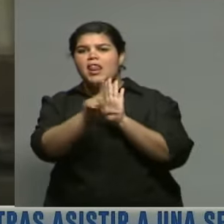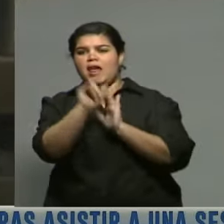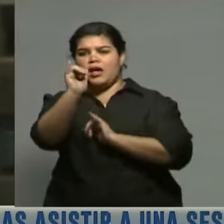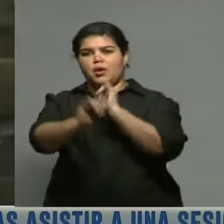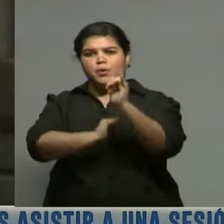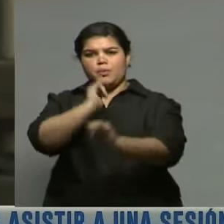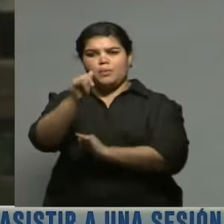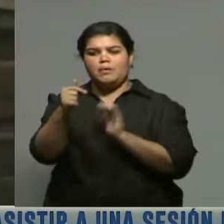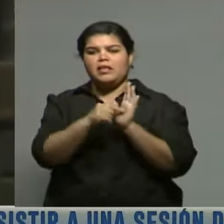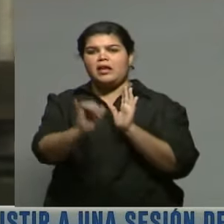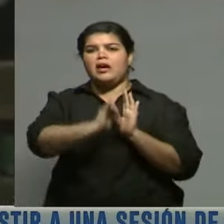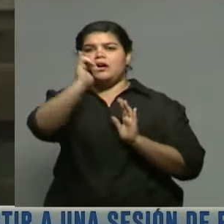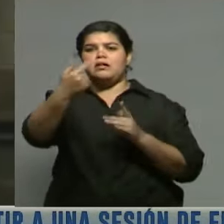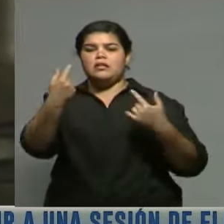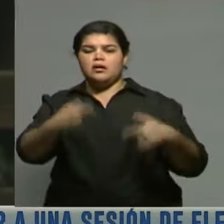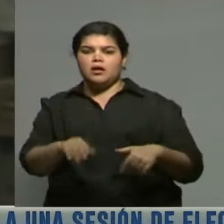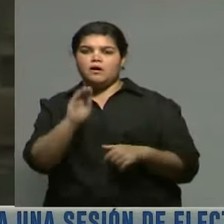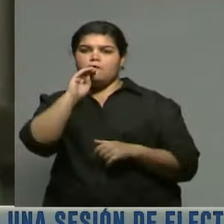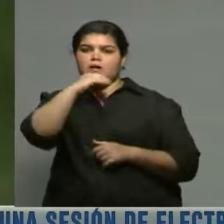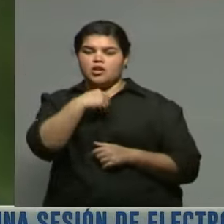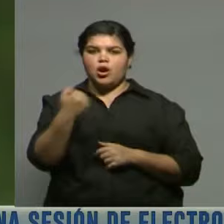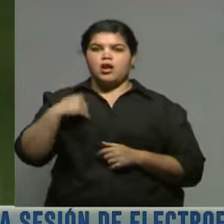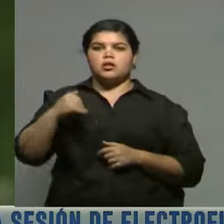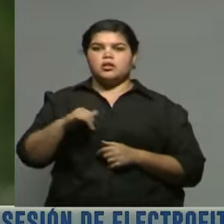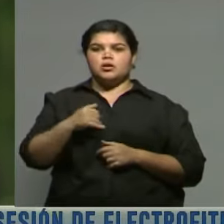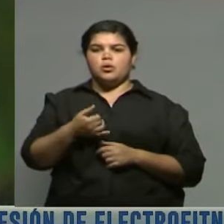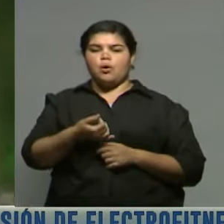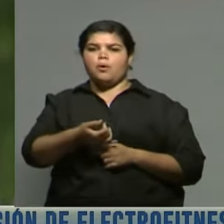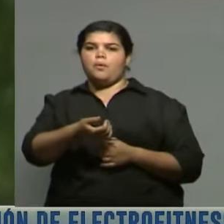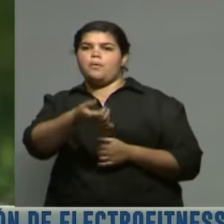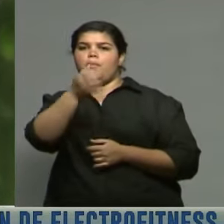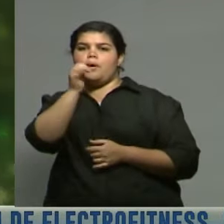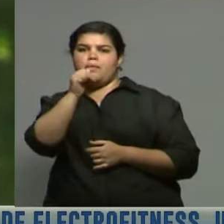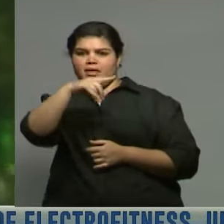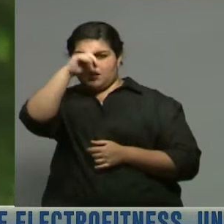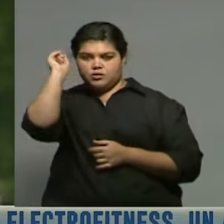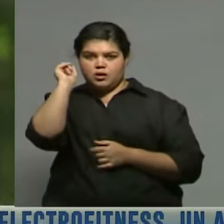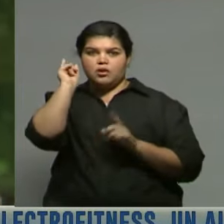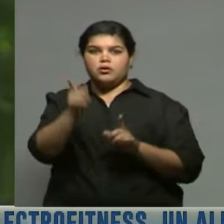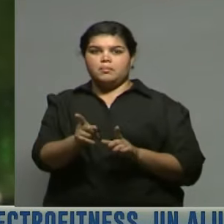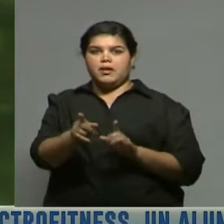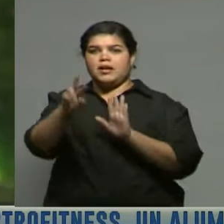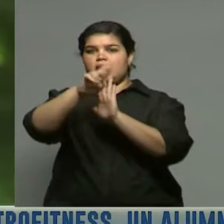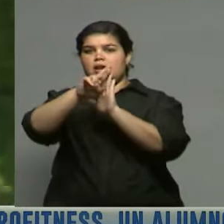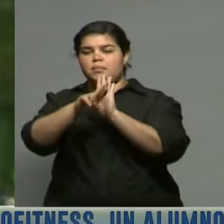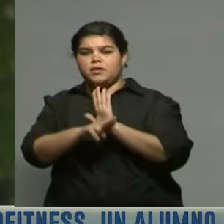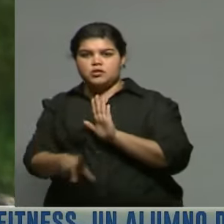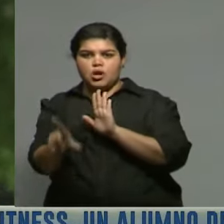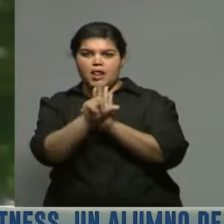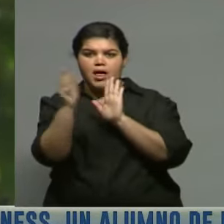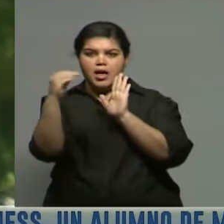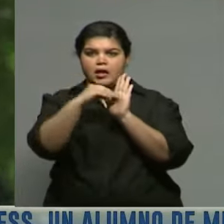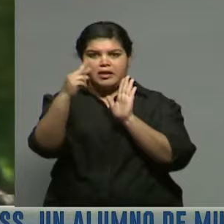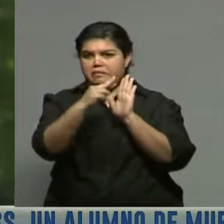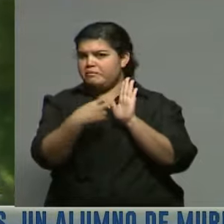de determinar al vino argentino como bebida nacional o los considerandos de la reglamentación de la ley, que es lo